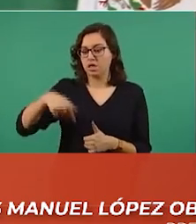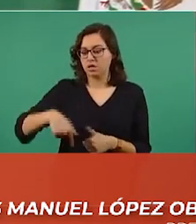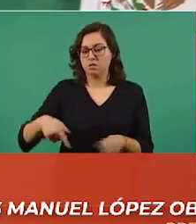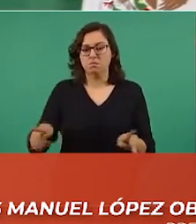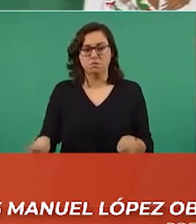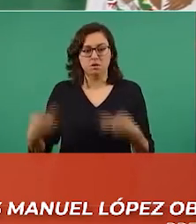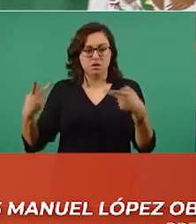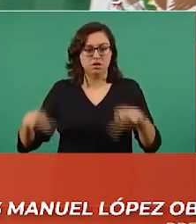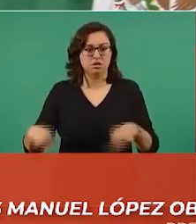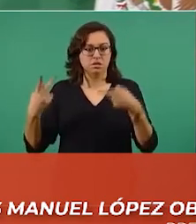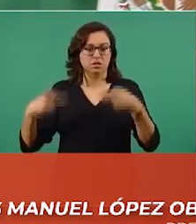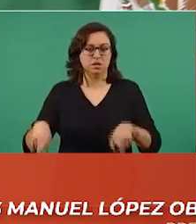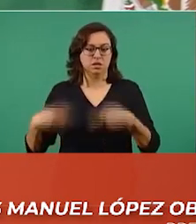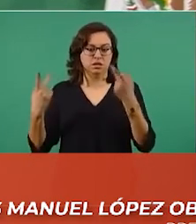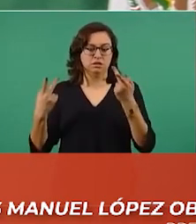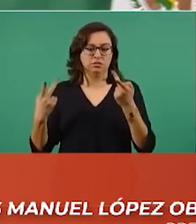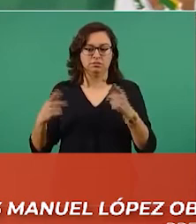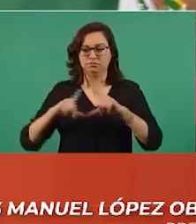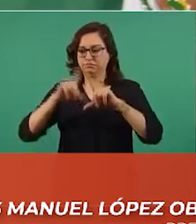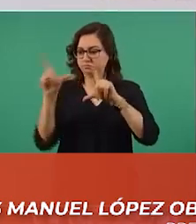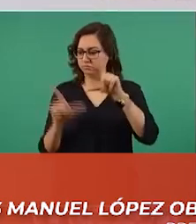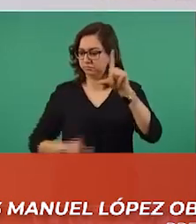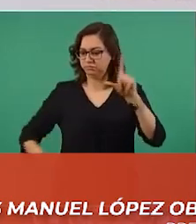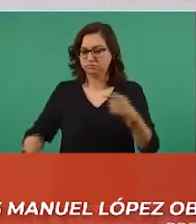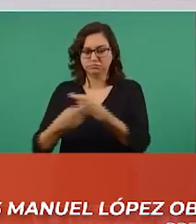venta de los combustibles en México.